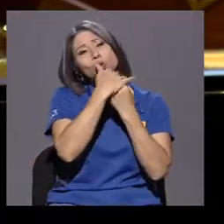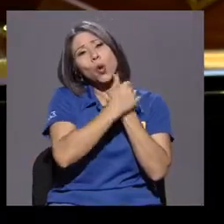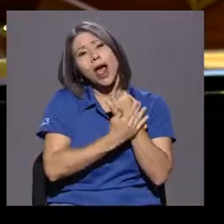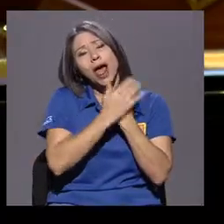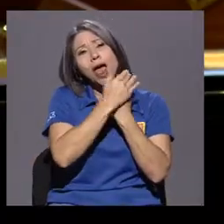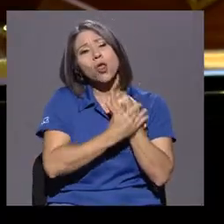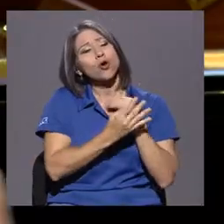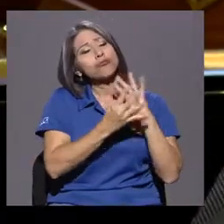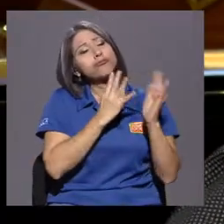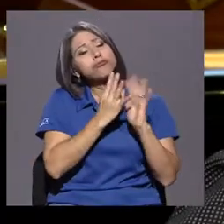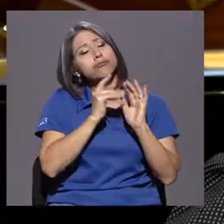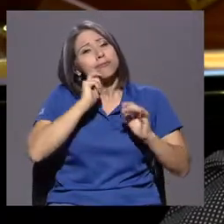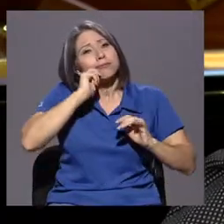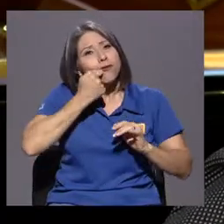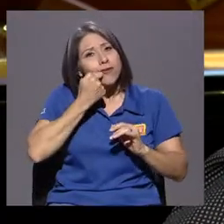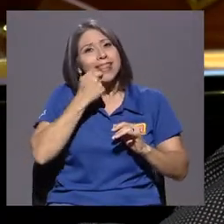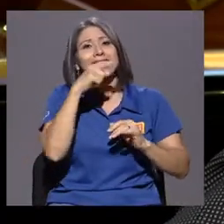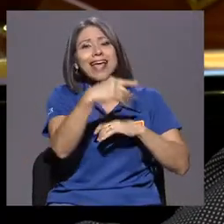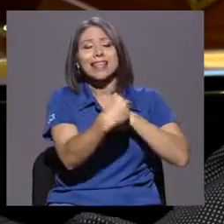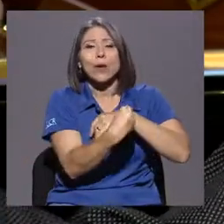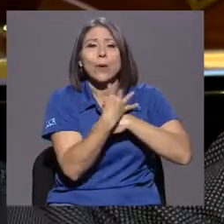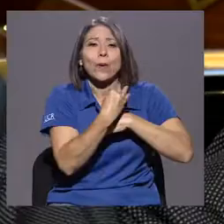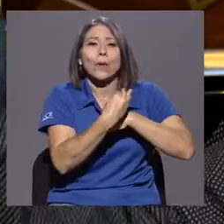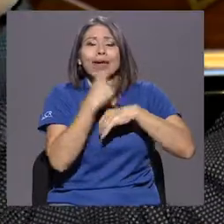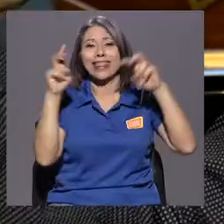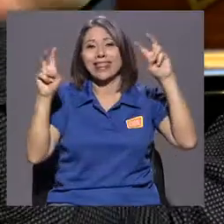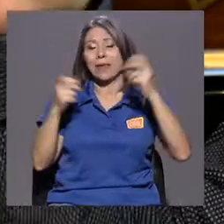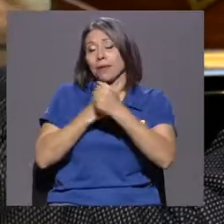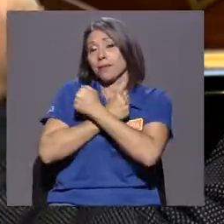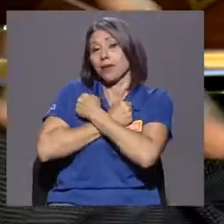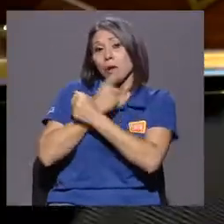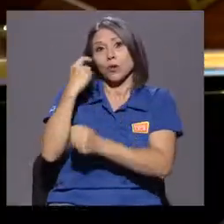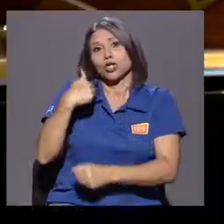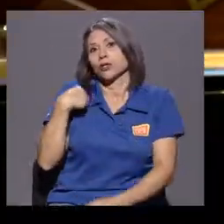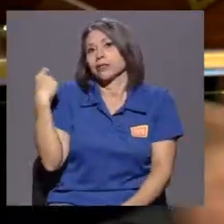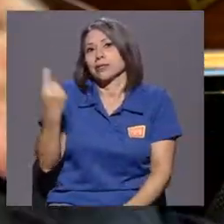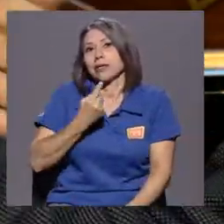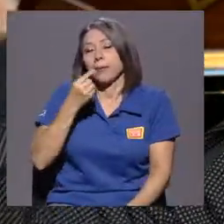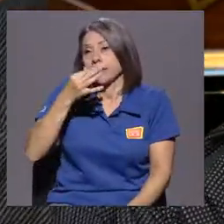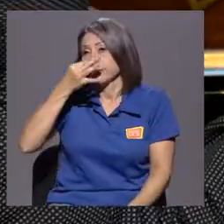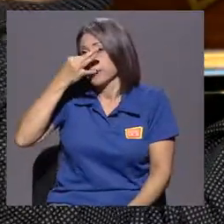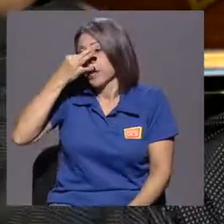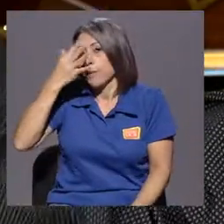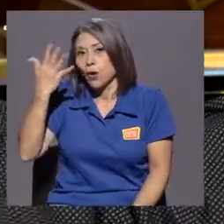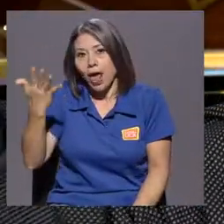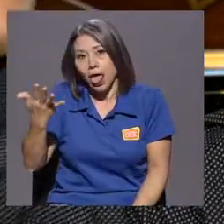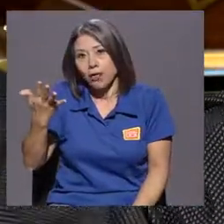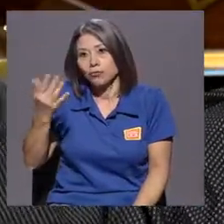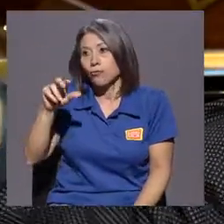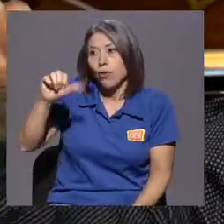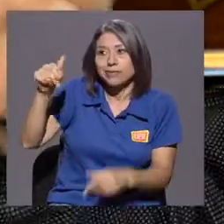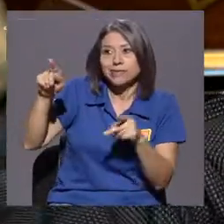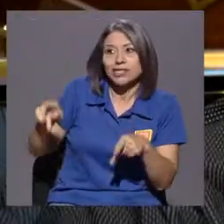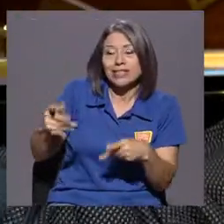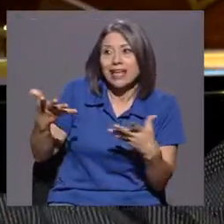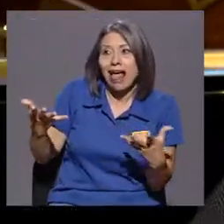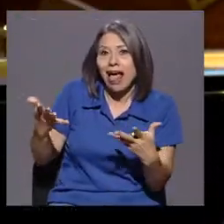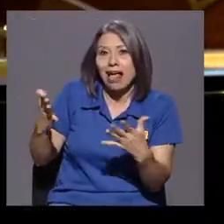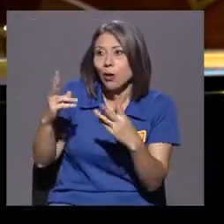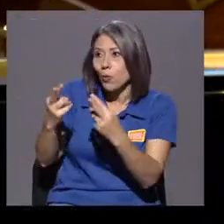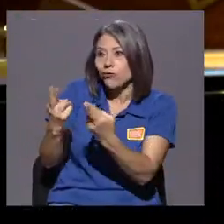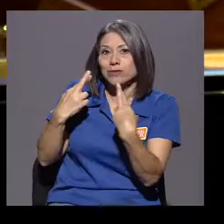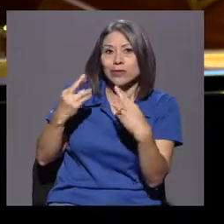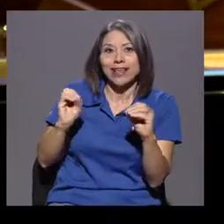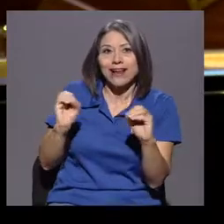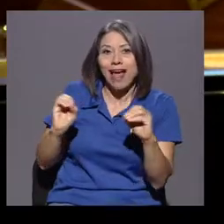mi asesora en materia amorosa porque yo siempre vivía enamorado en vano en vano porque nunca nunca